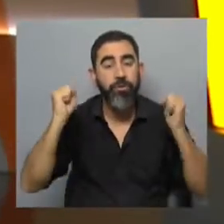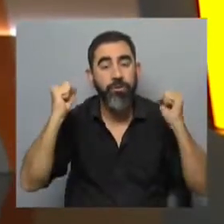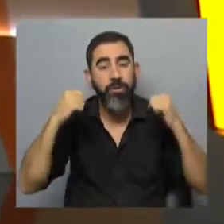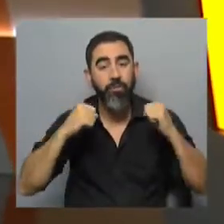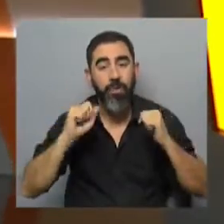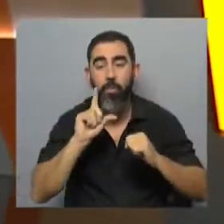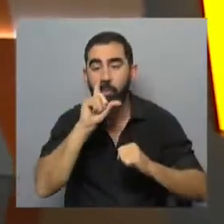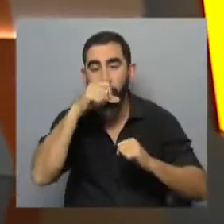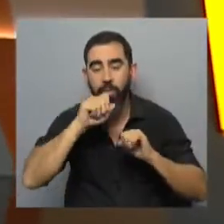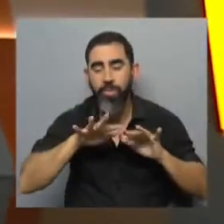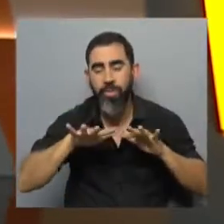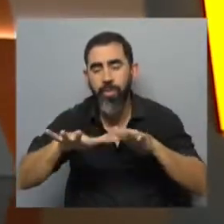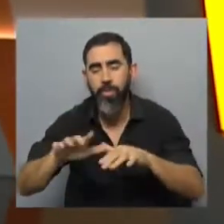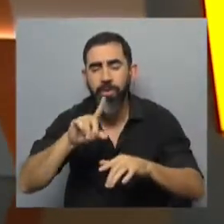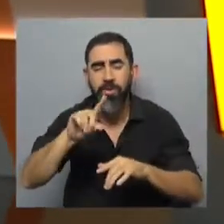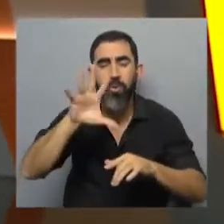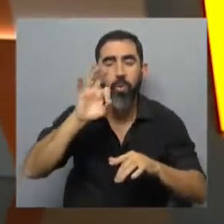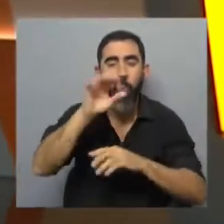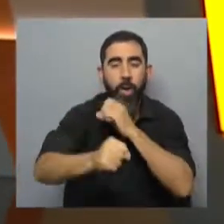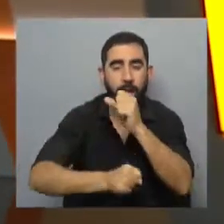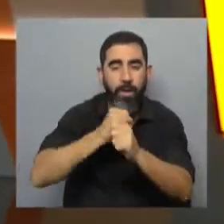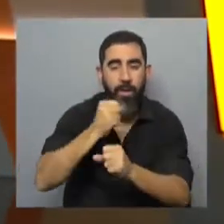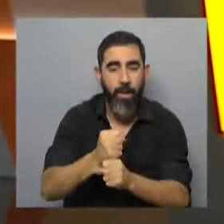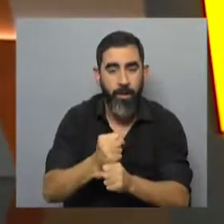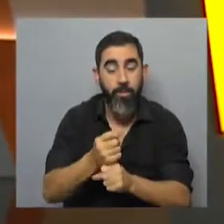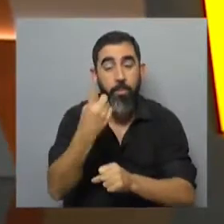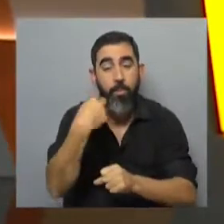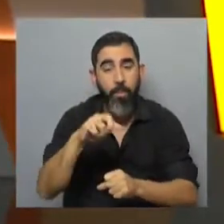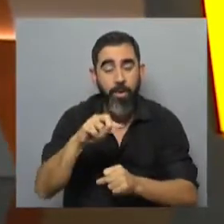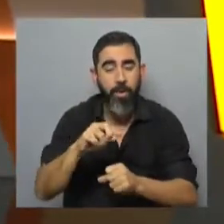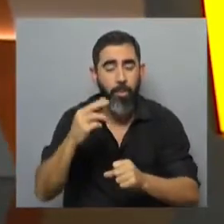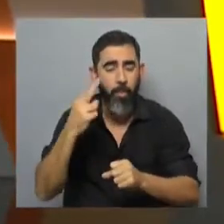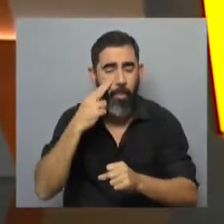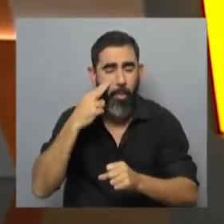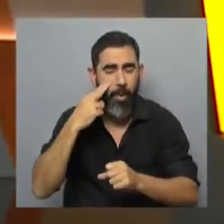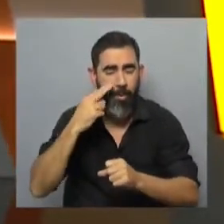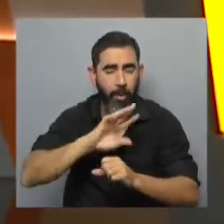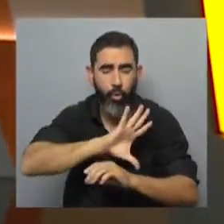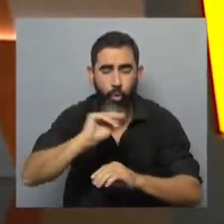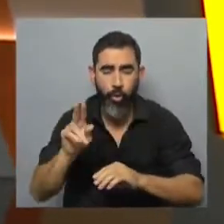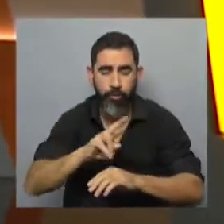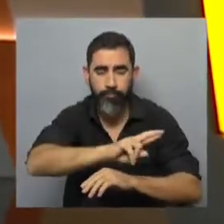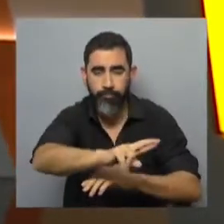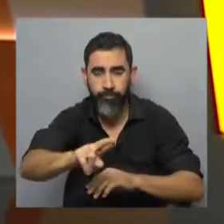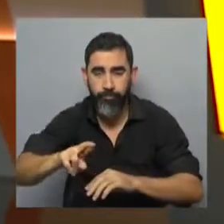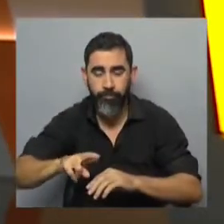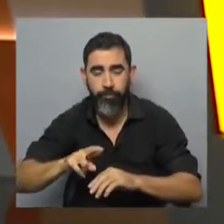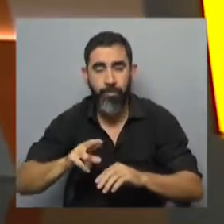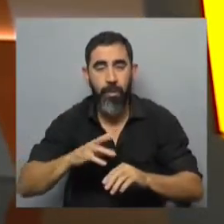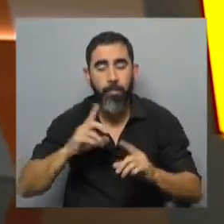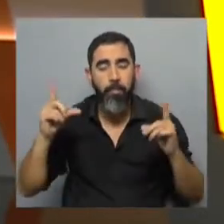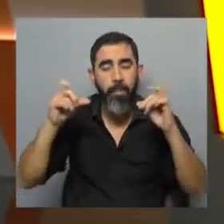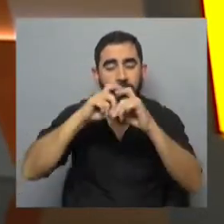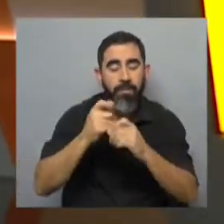a Montevideo desde hace más de 150 años. Sin embargo, el creciente deterioro de toda su cuenca hace cada vez más